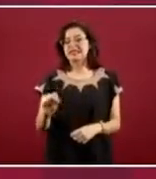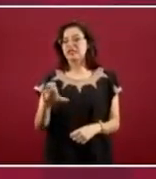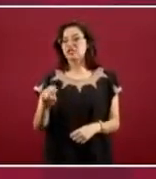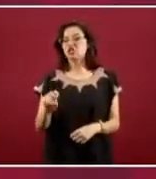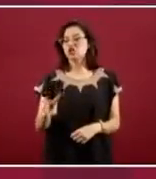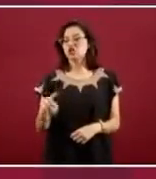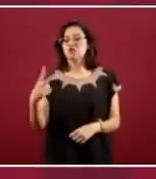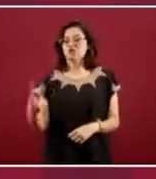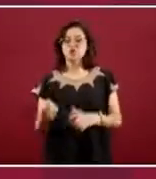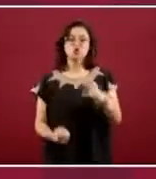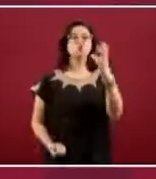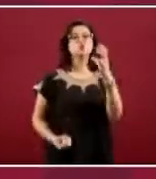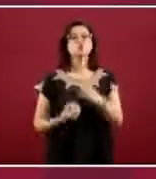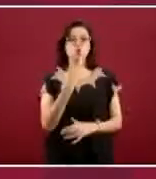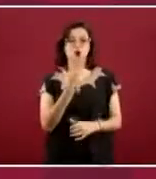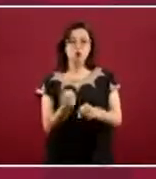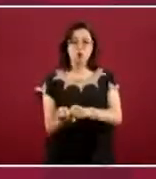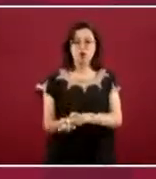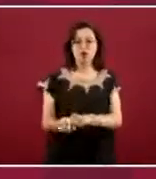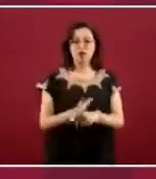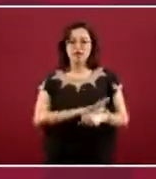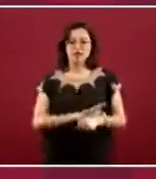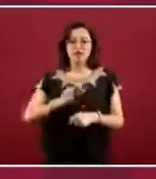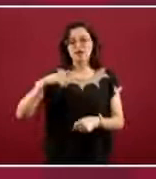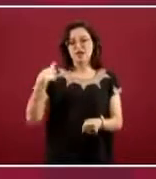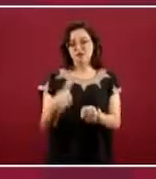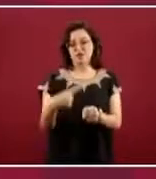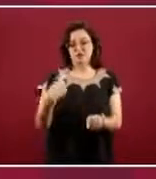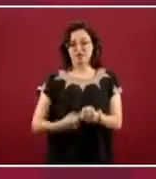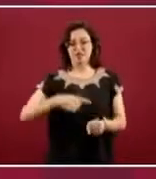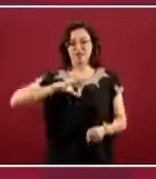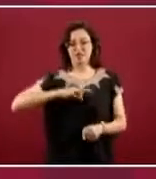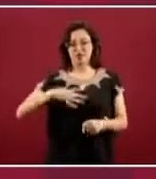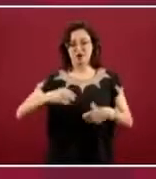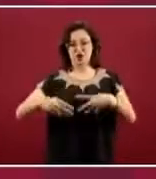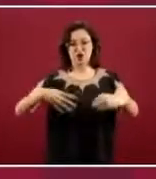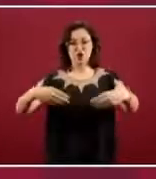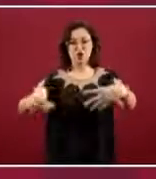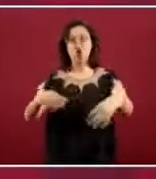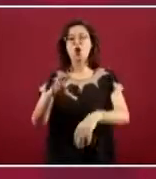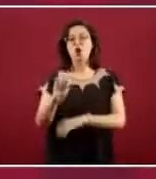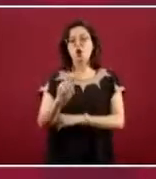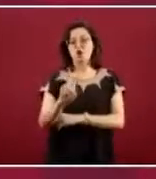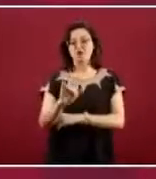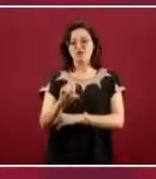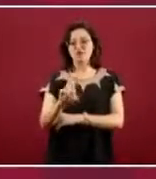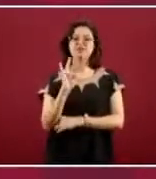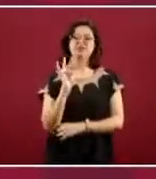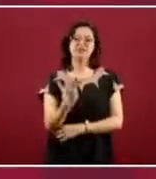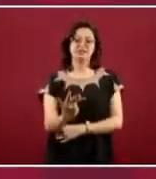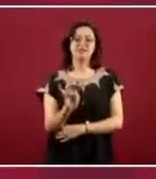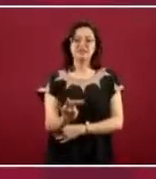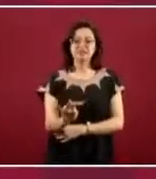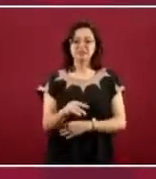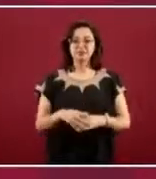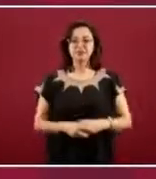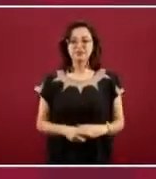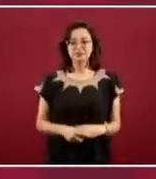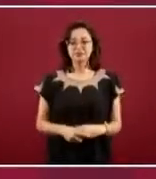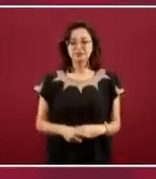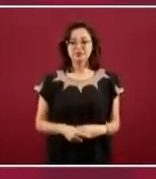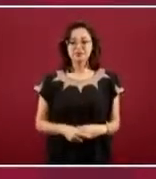SARS-CoV-2, el nuevo coronavirus y la epidemia de la enfermedad que produce COVID-19. Hoy vamos a